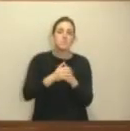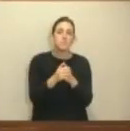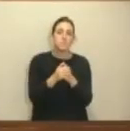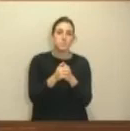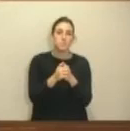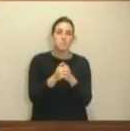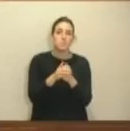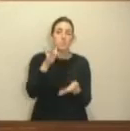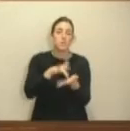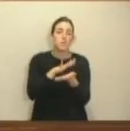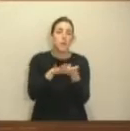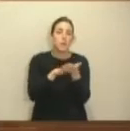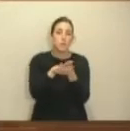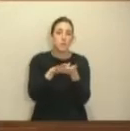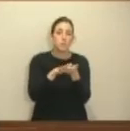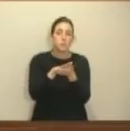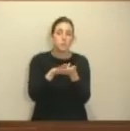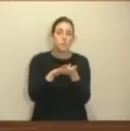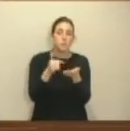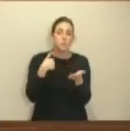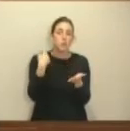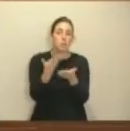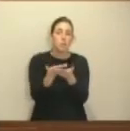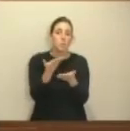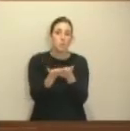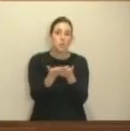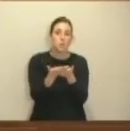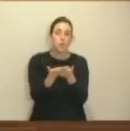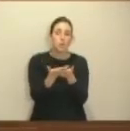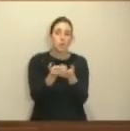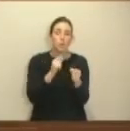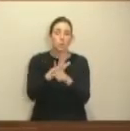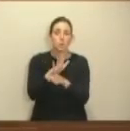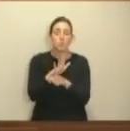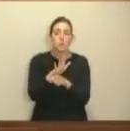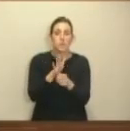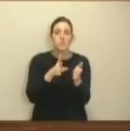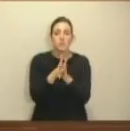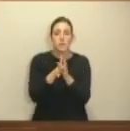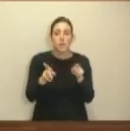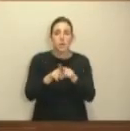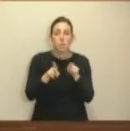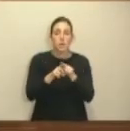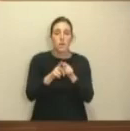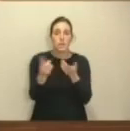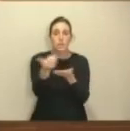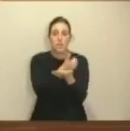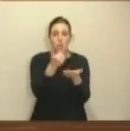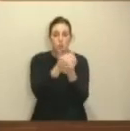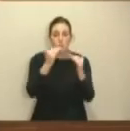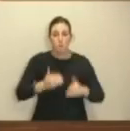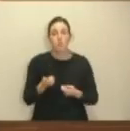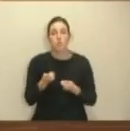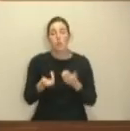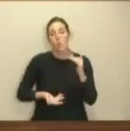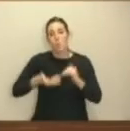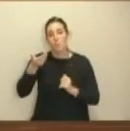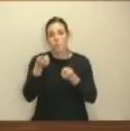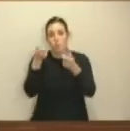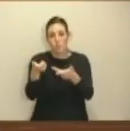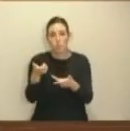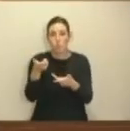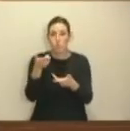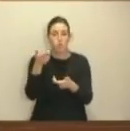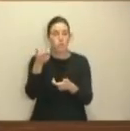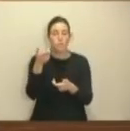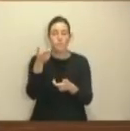Y cuando hablamos de que yo le estoy pidiendo la cuadratura del círculo, es decir, la caída de la recaudación y el aumento de los gastos, no es cierto. No